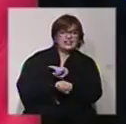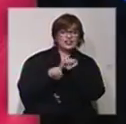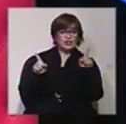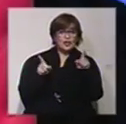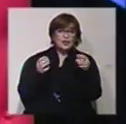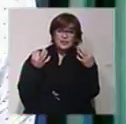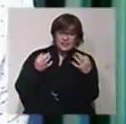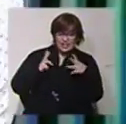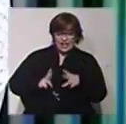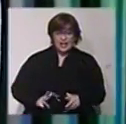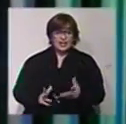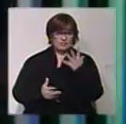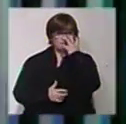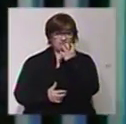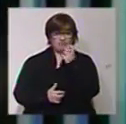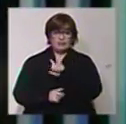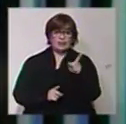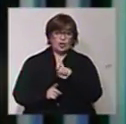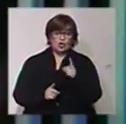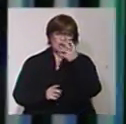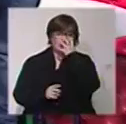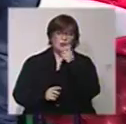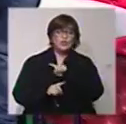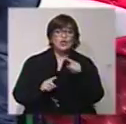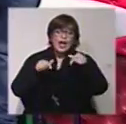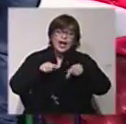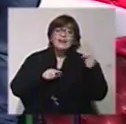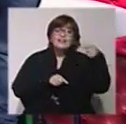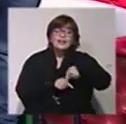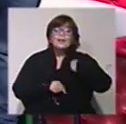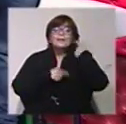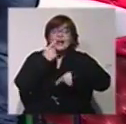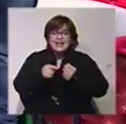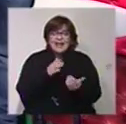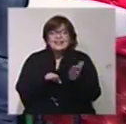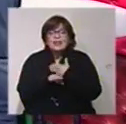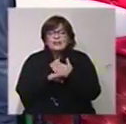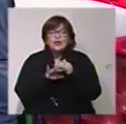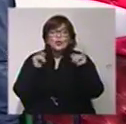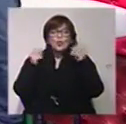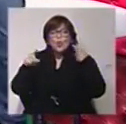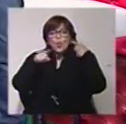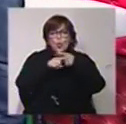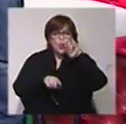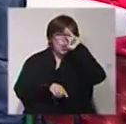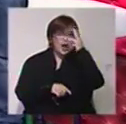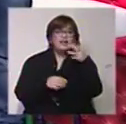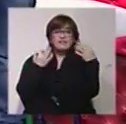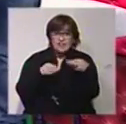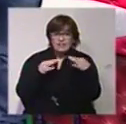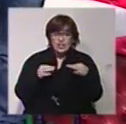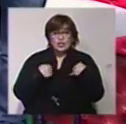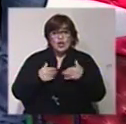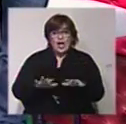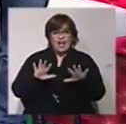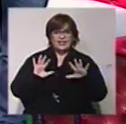y elegante y tiene que ser serio? Serio, seguro que no. Bueno, estamos acá porque juega Uruguay mañana temprano. ¿Cómo estás viviendo la primera? ¿Por qué arrancó? No, bien, bien. Yo no soy de